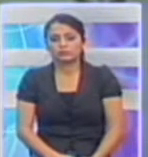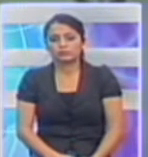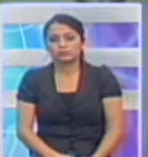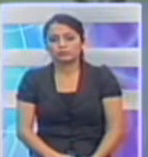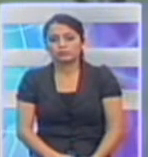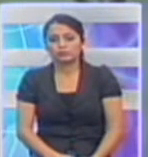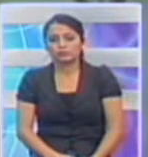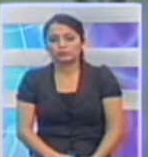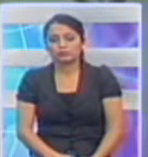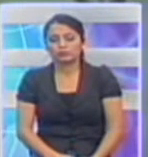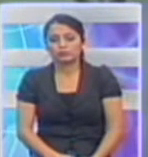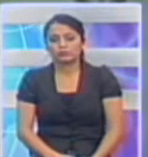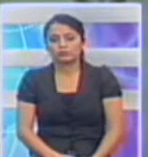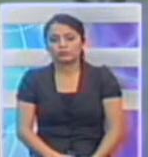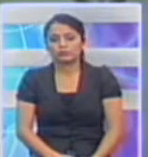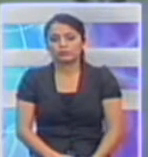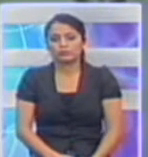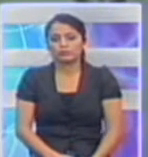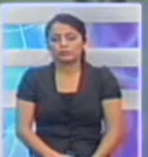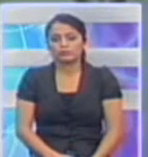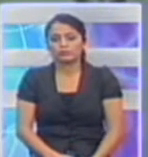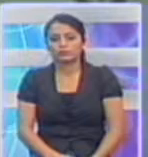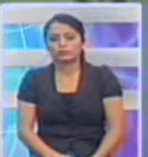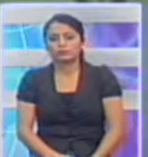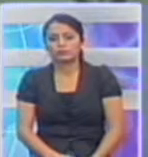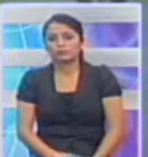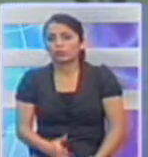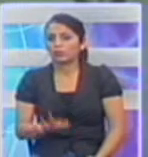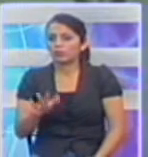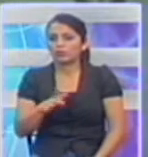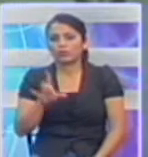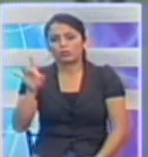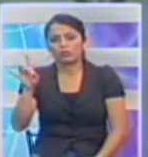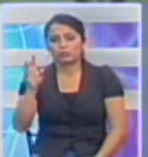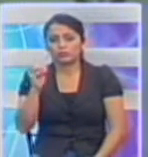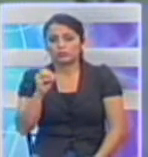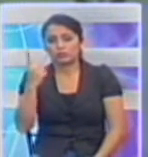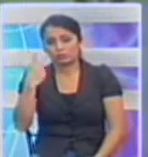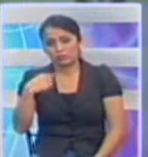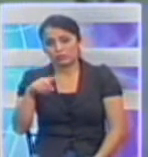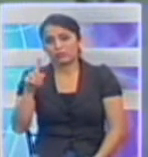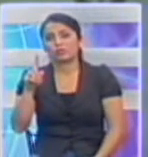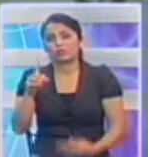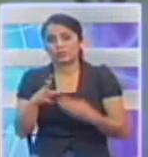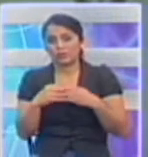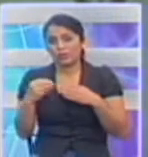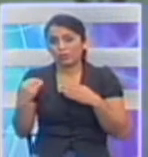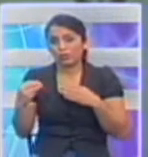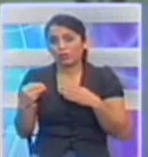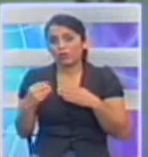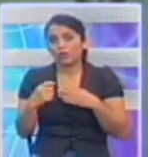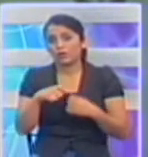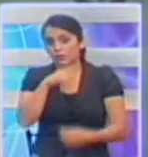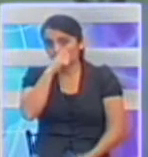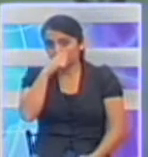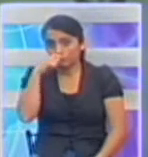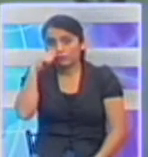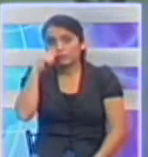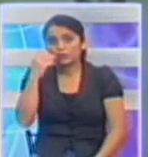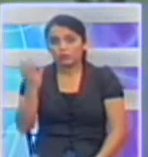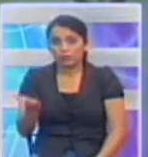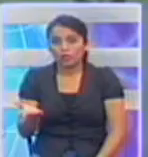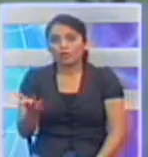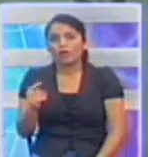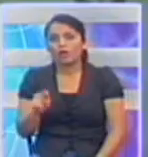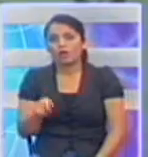no menos de 80 millones de dólares, si no estoy mal, de droga